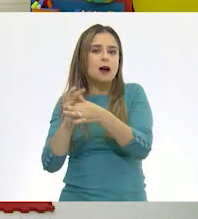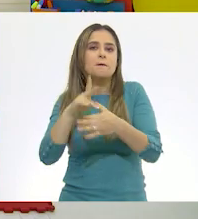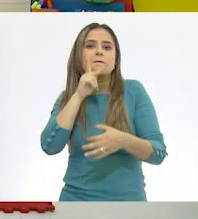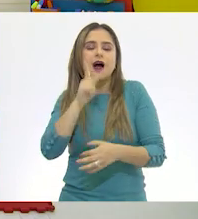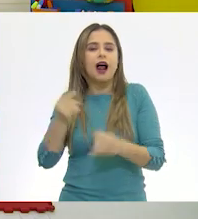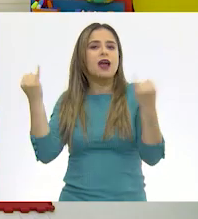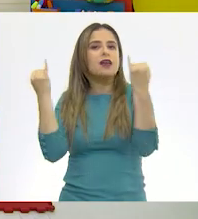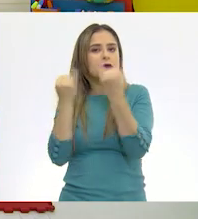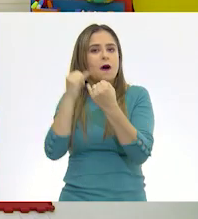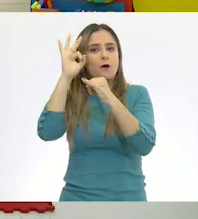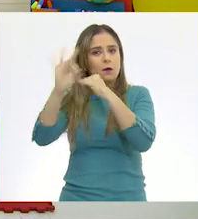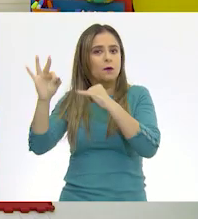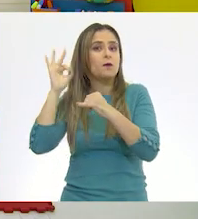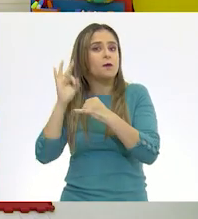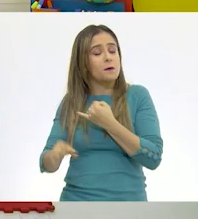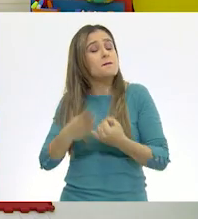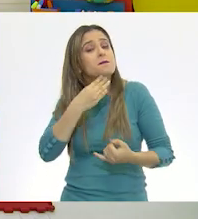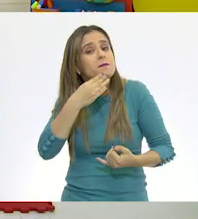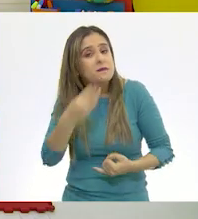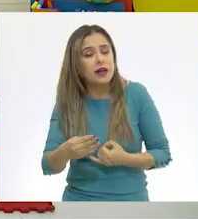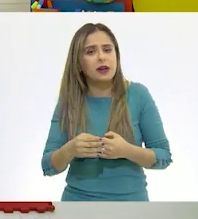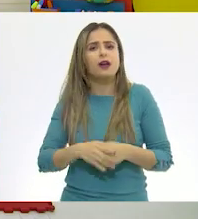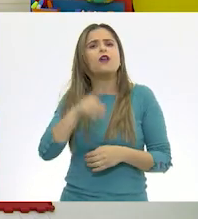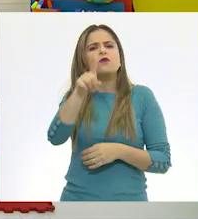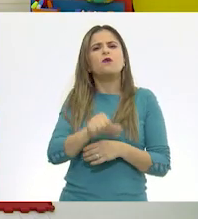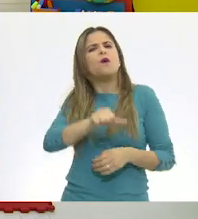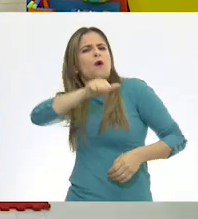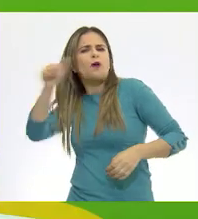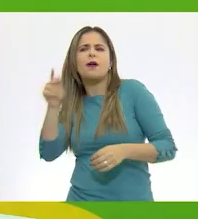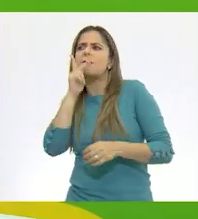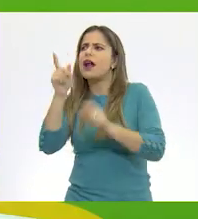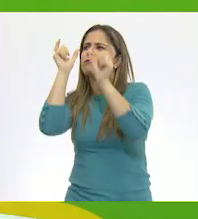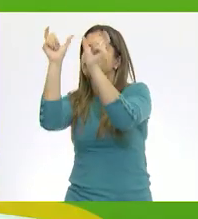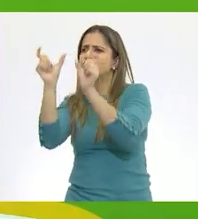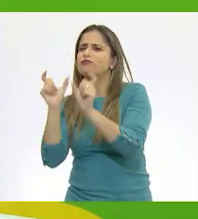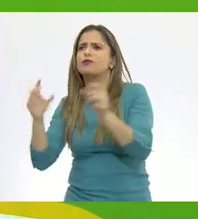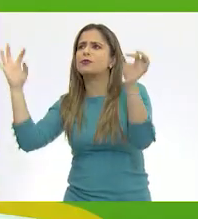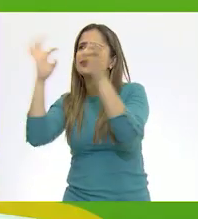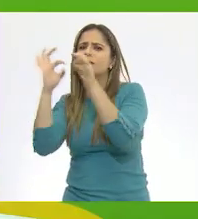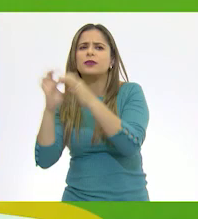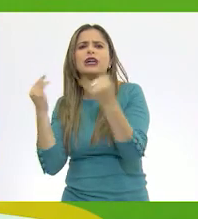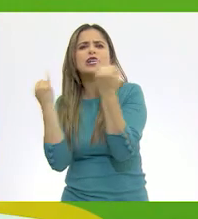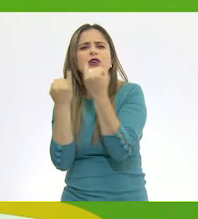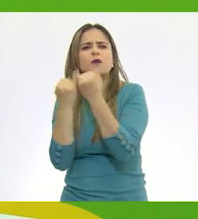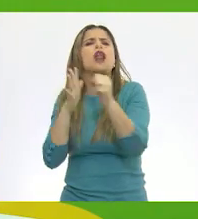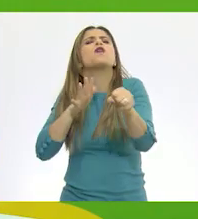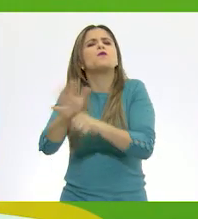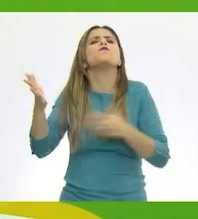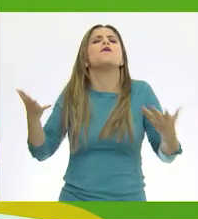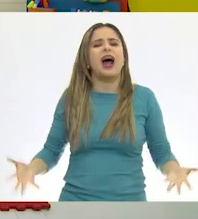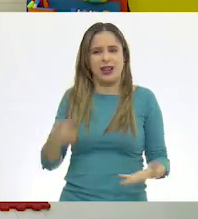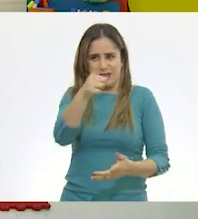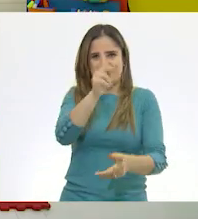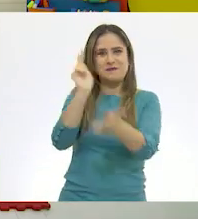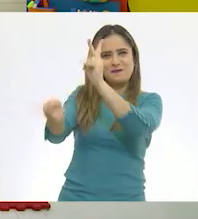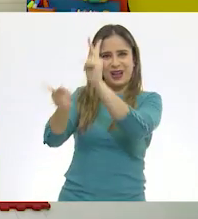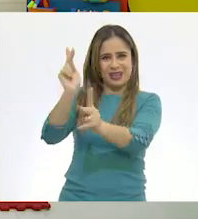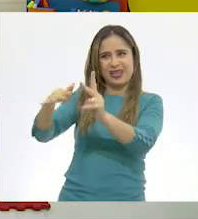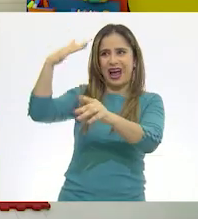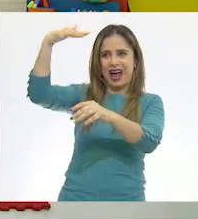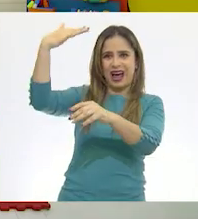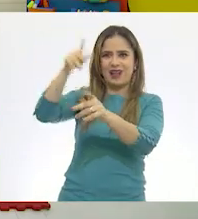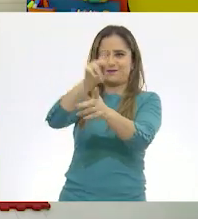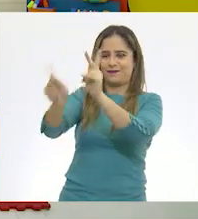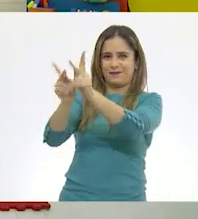¿Ustedes en casa pudieron identificar otras palabras que riman? Coméntenlo con el adulto que los acompaña.